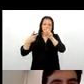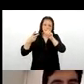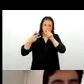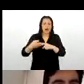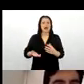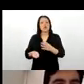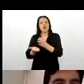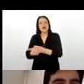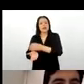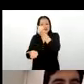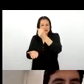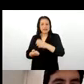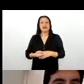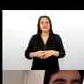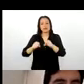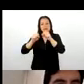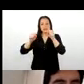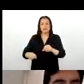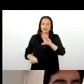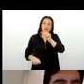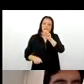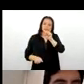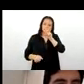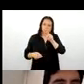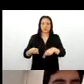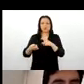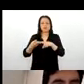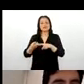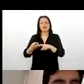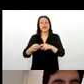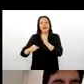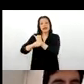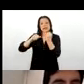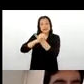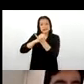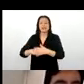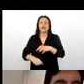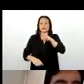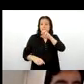Ica, el Sistema de Islas y Puntas, las Islas Ballestas, la Reserva Nacional de Paracas,